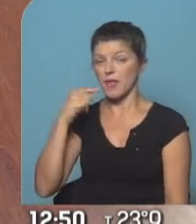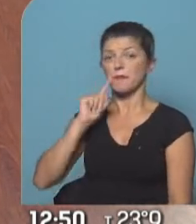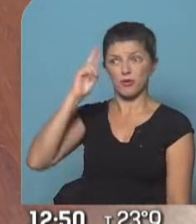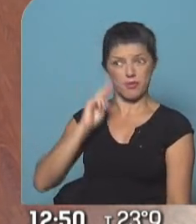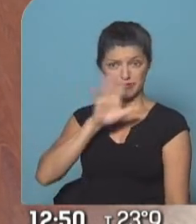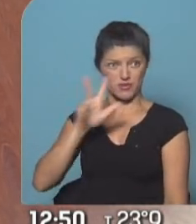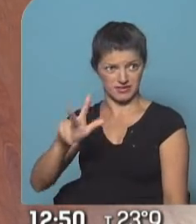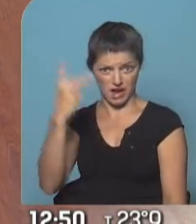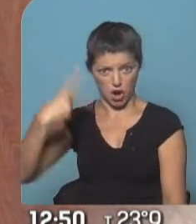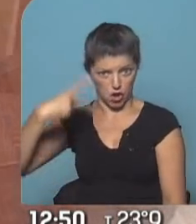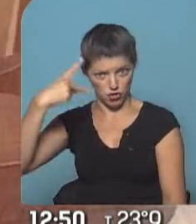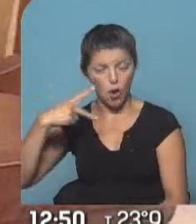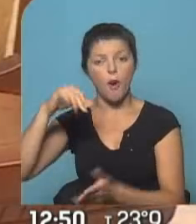Trump